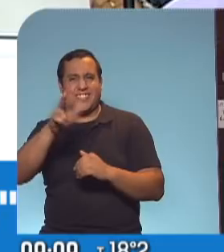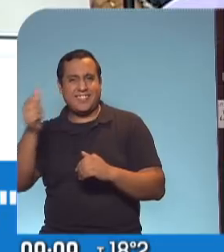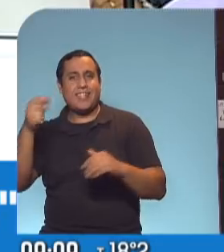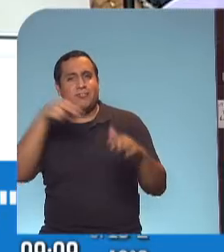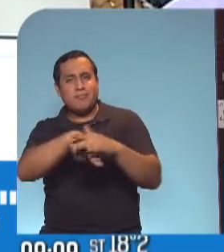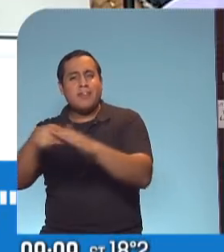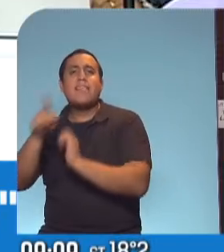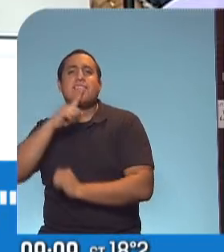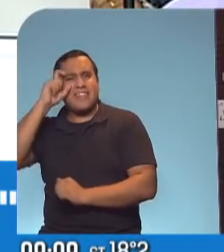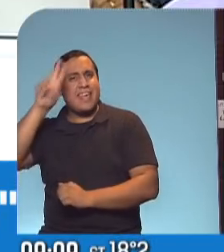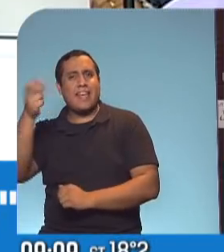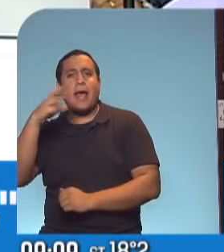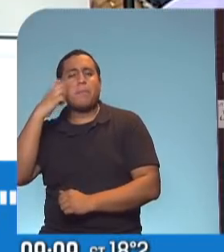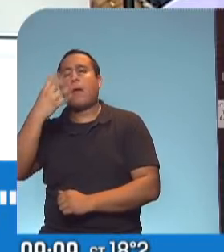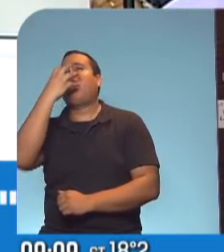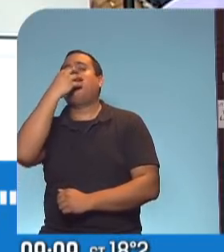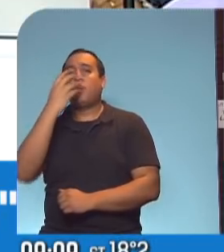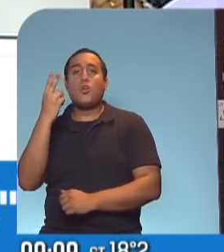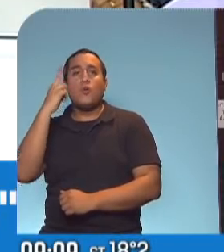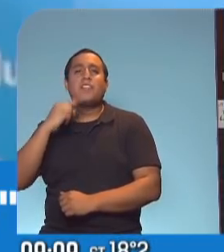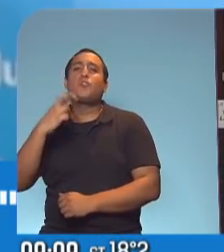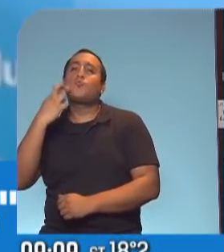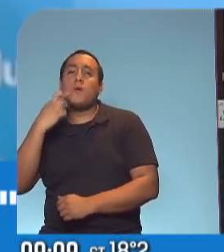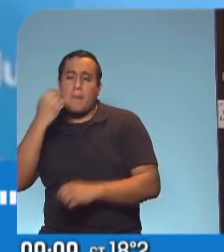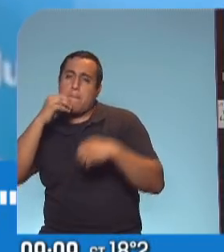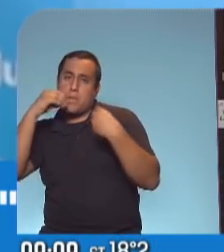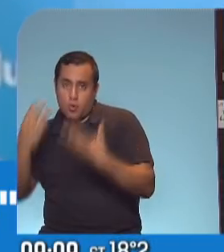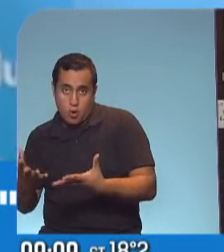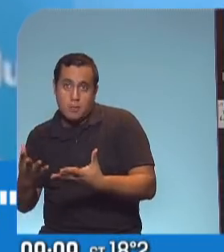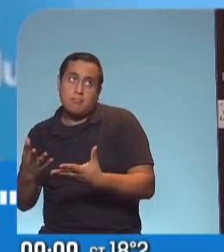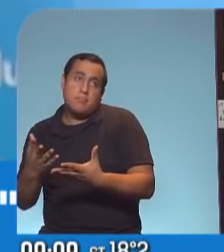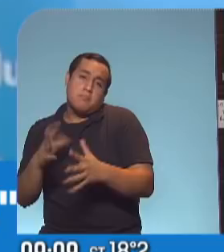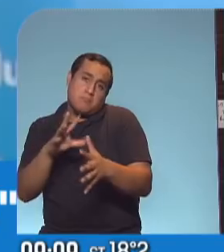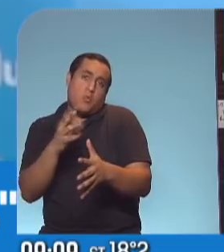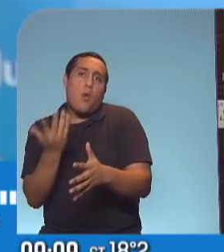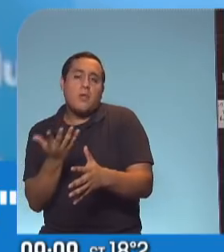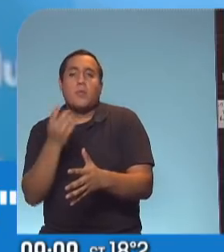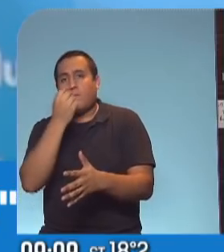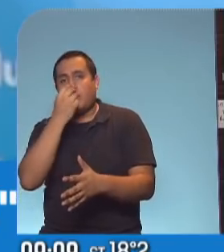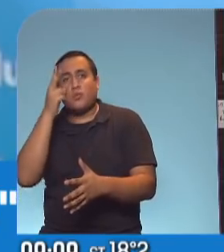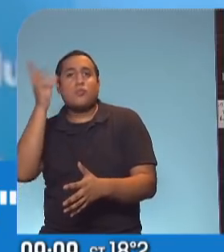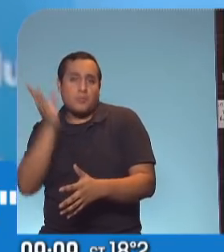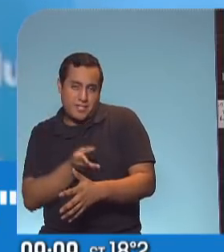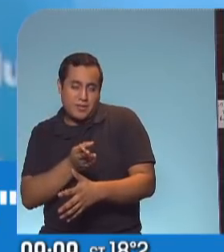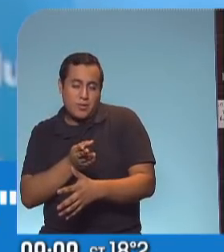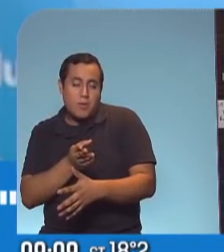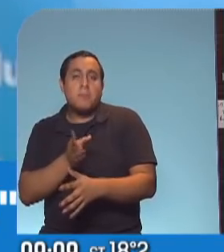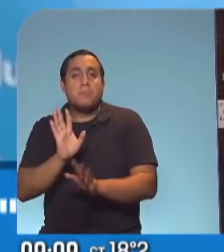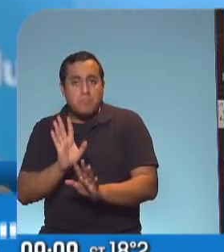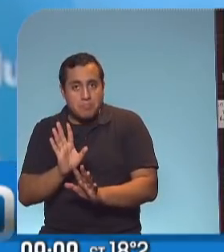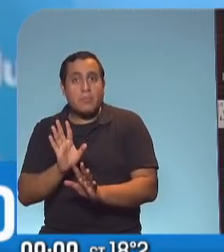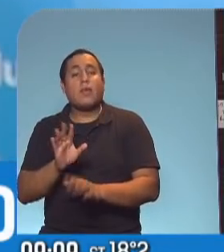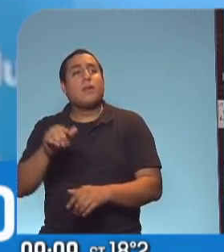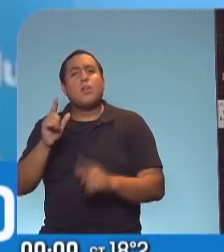terapia intensiva, 919 recuperados, el 28% del total de los confirmados, y ese